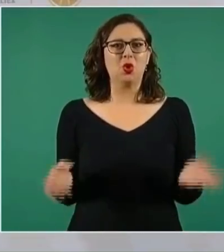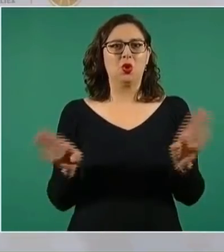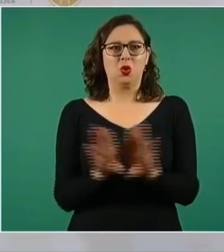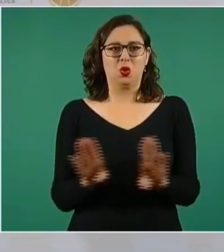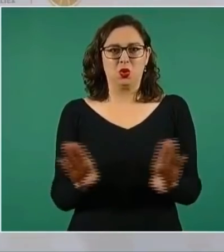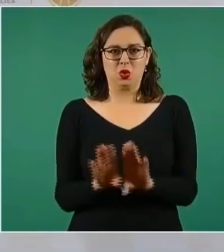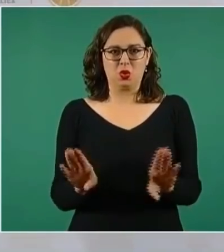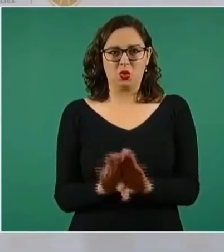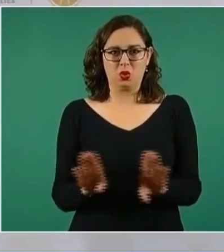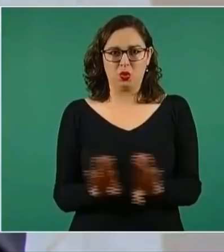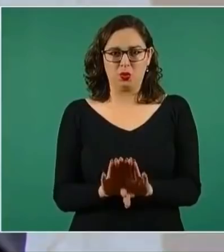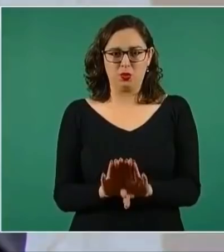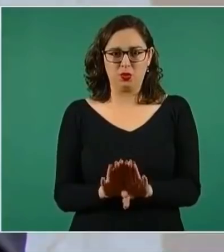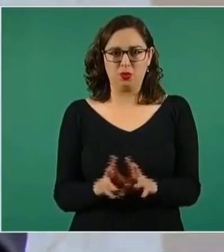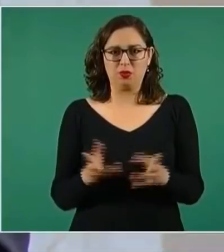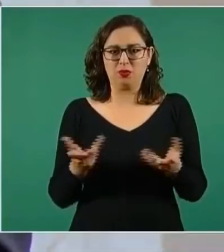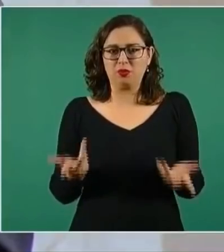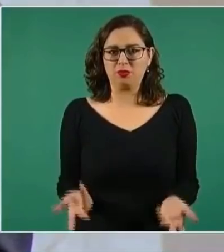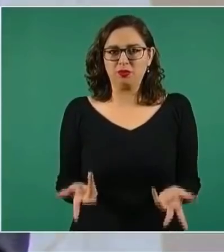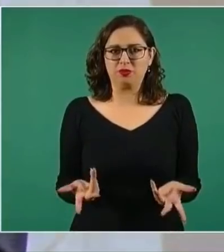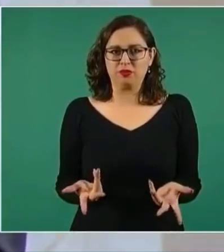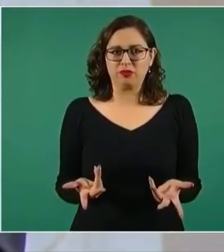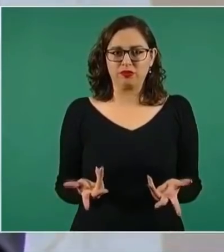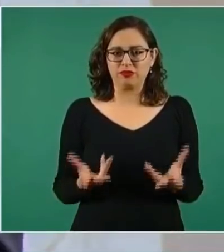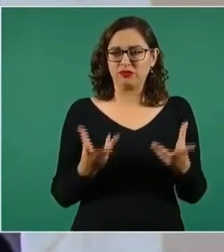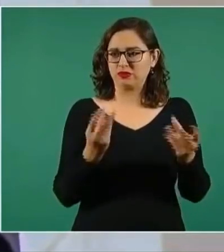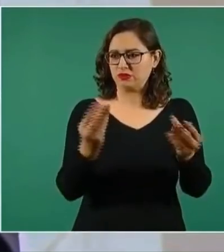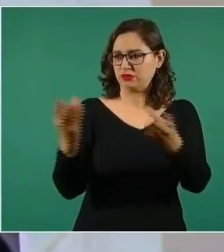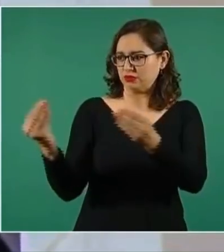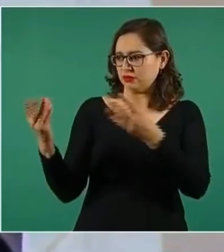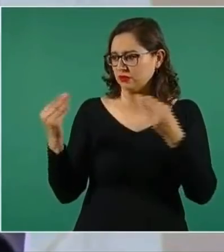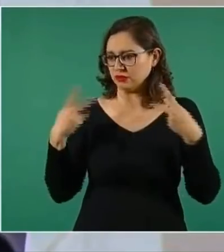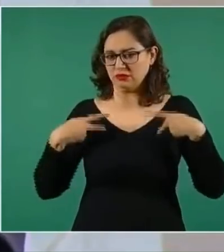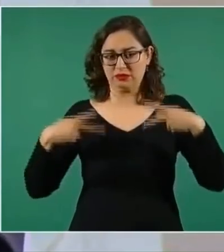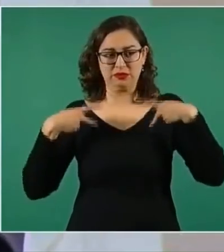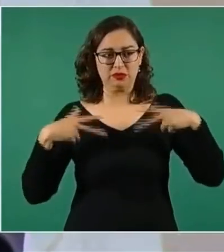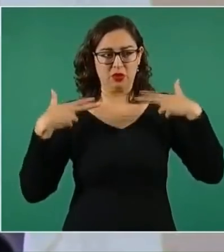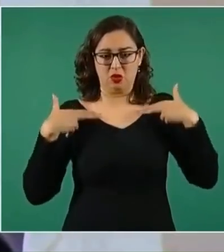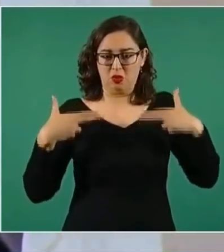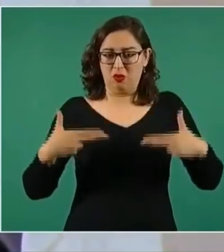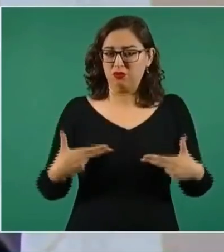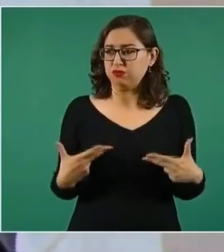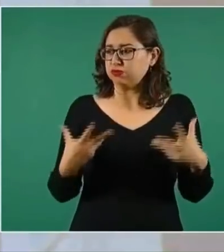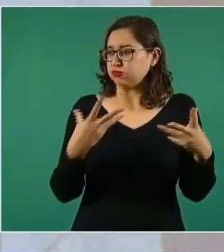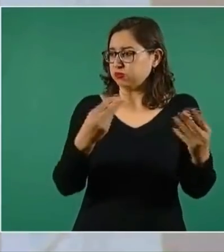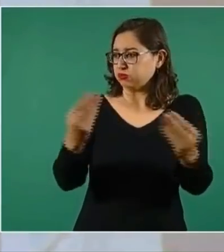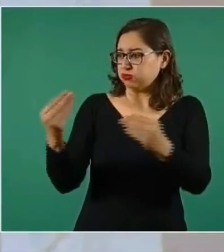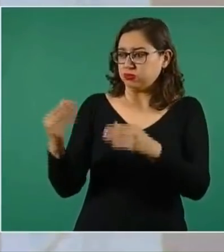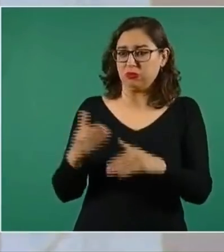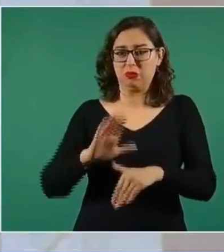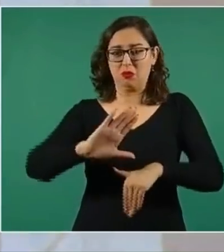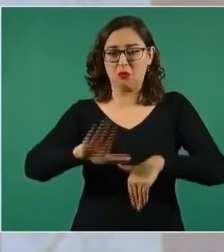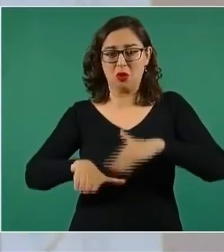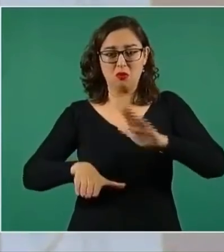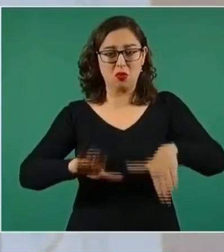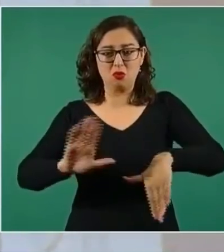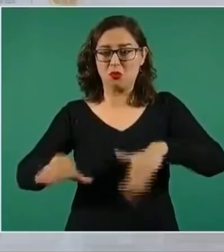pierde la vida de millones de seres humanos y la nación, el